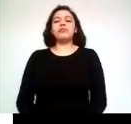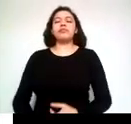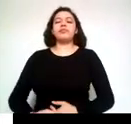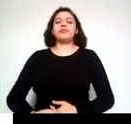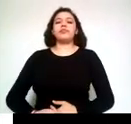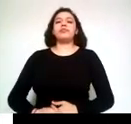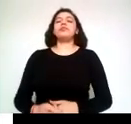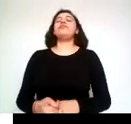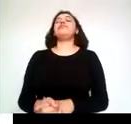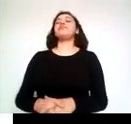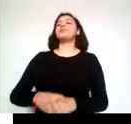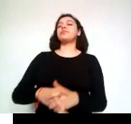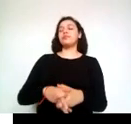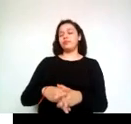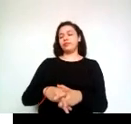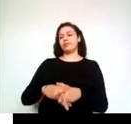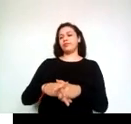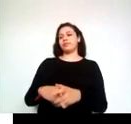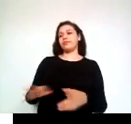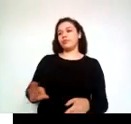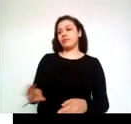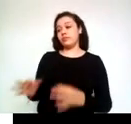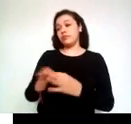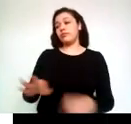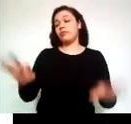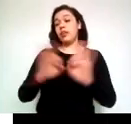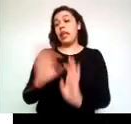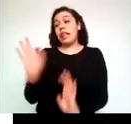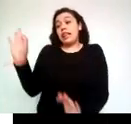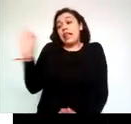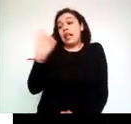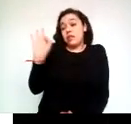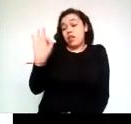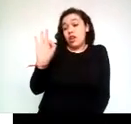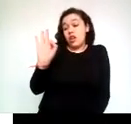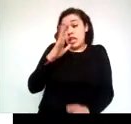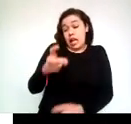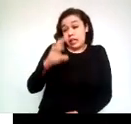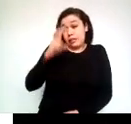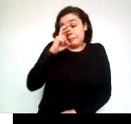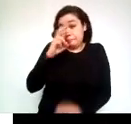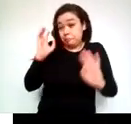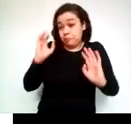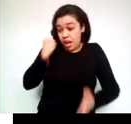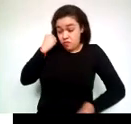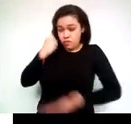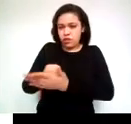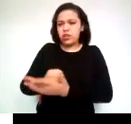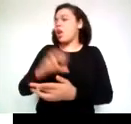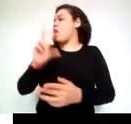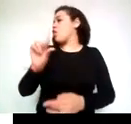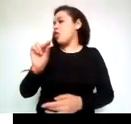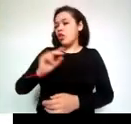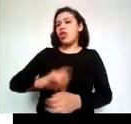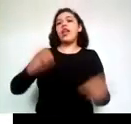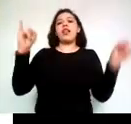importante poner atención en el podrá. Es decir, no lo exige, lo deja a criterio de la institución